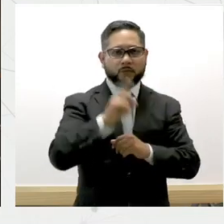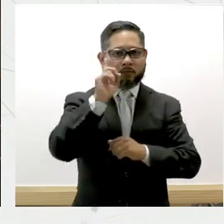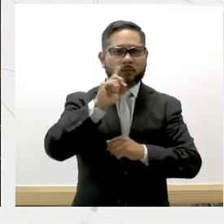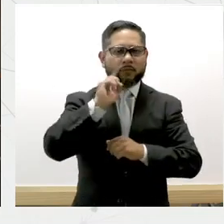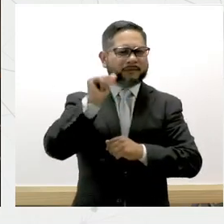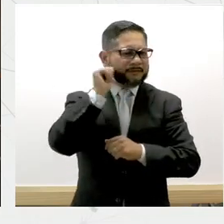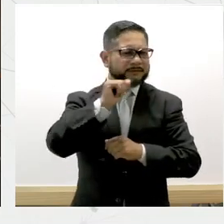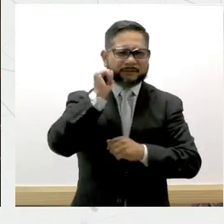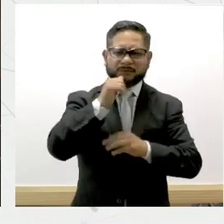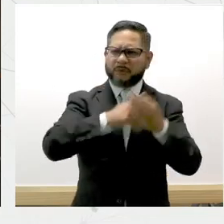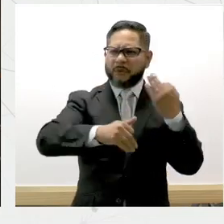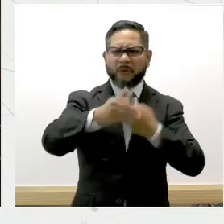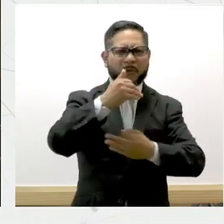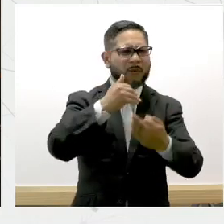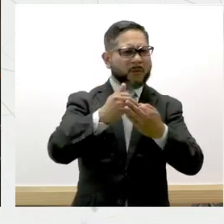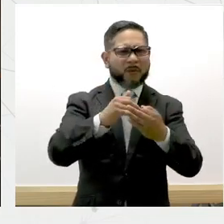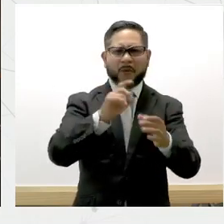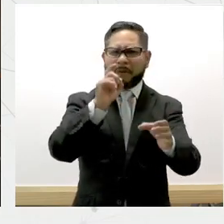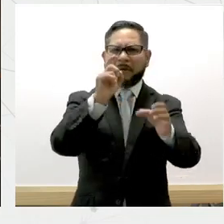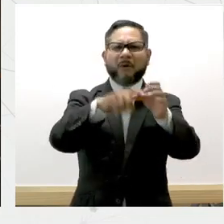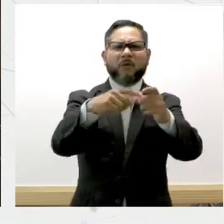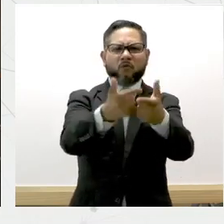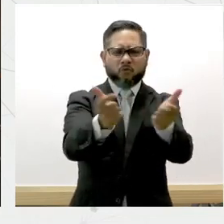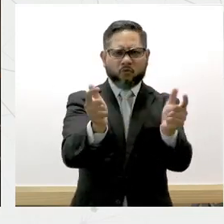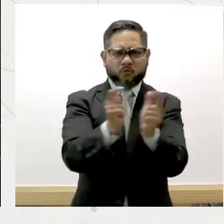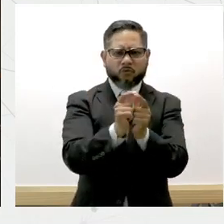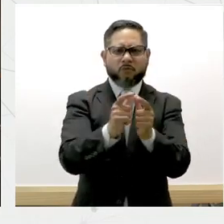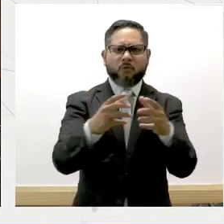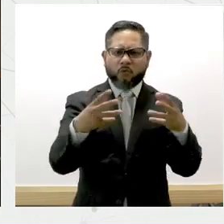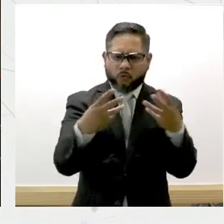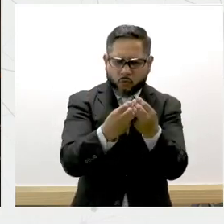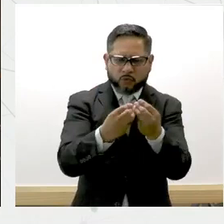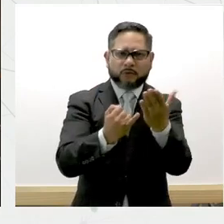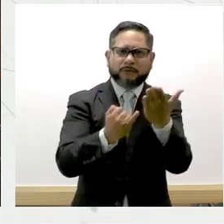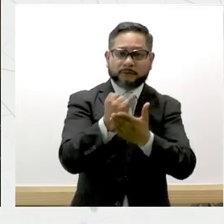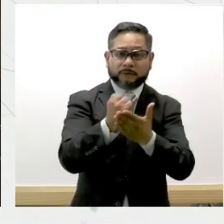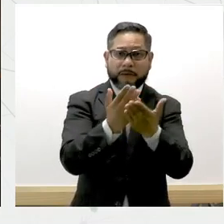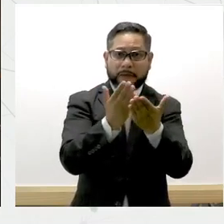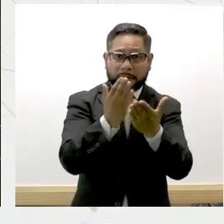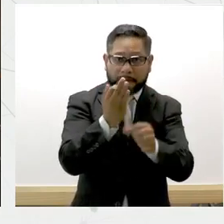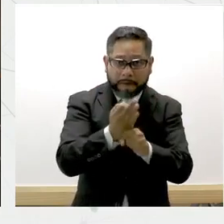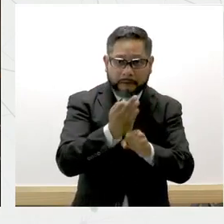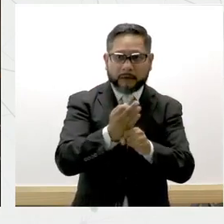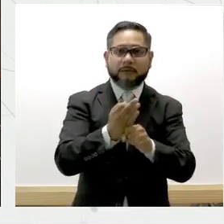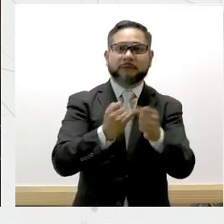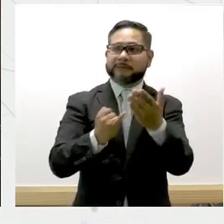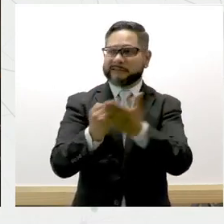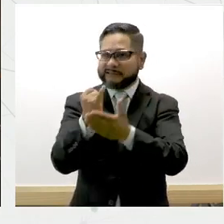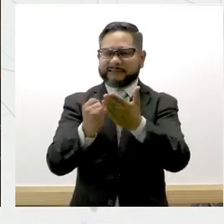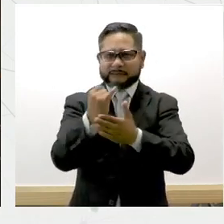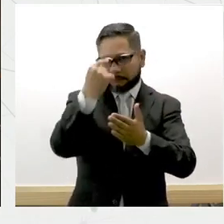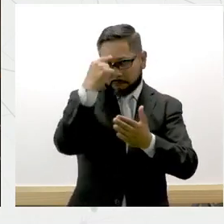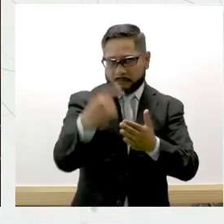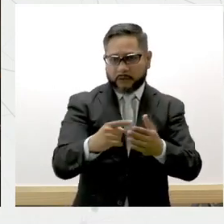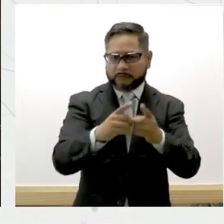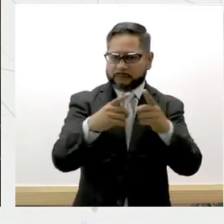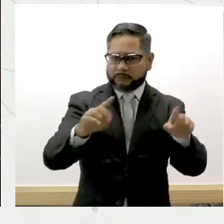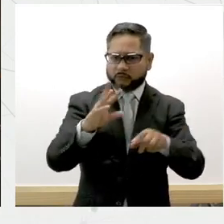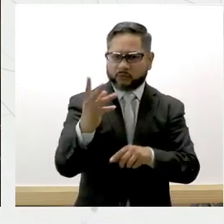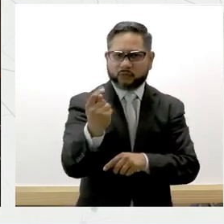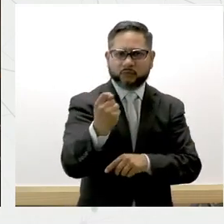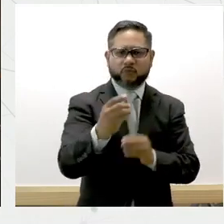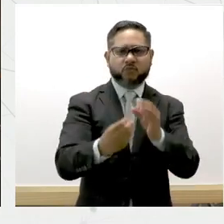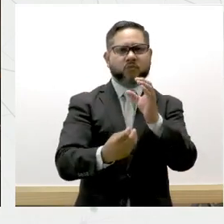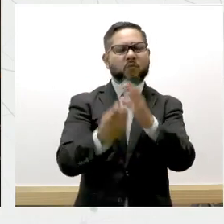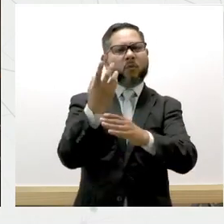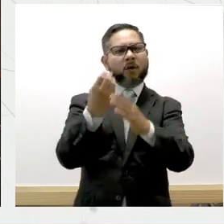ámbitos donde se toman decisiones. Y ahora mismo se toman muchas decisiones vinculadas al desarrollo de la tecnología. Es